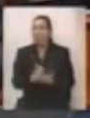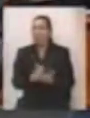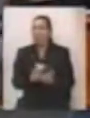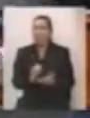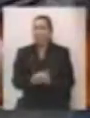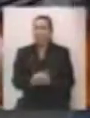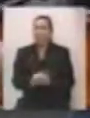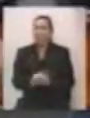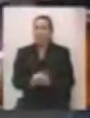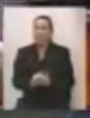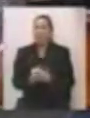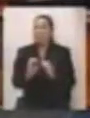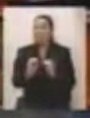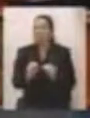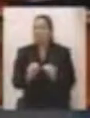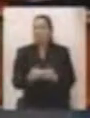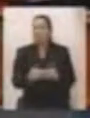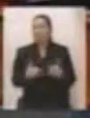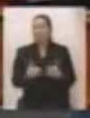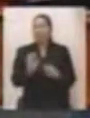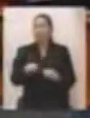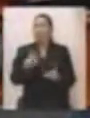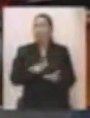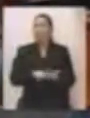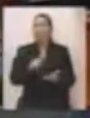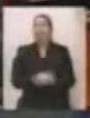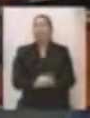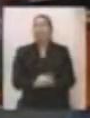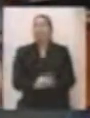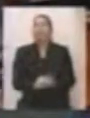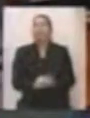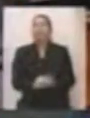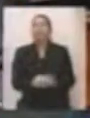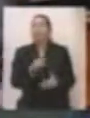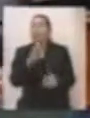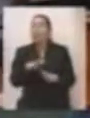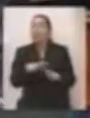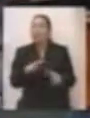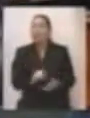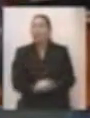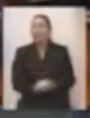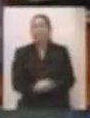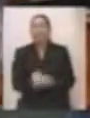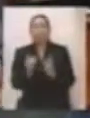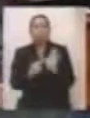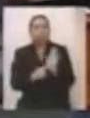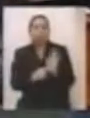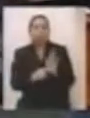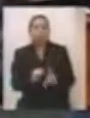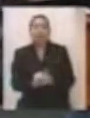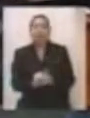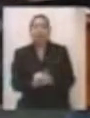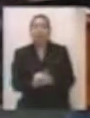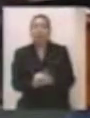presidente, en la que hemos convocado antes de su aprobación a cabildos abiertos, a exposiciones